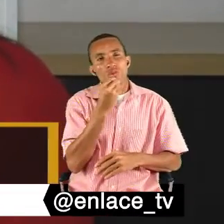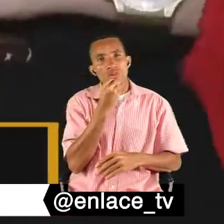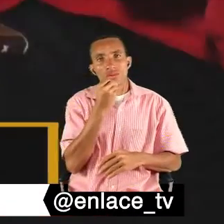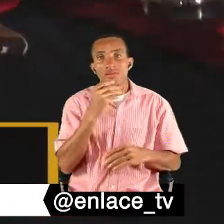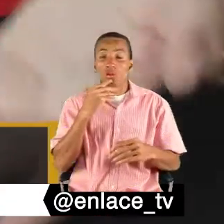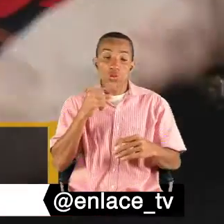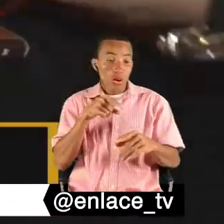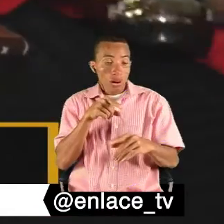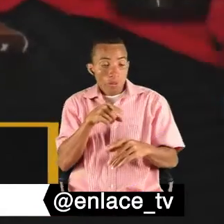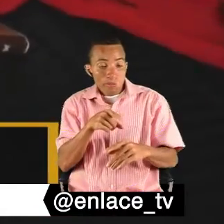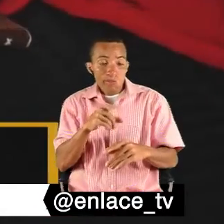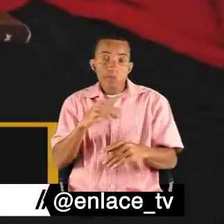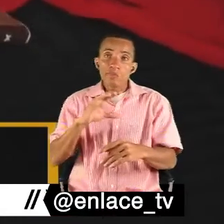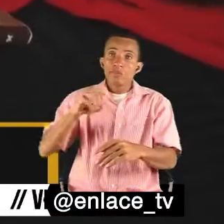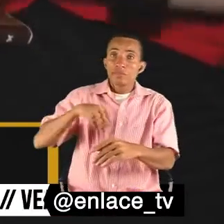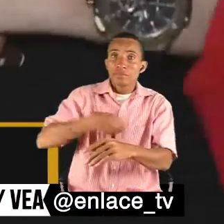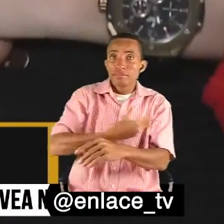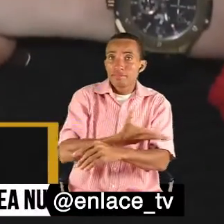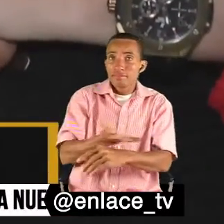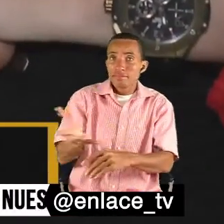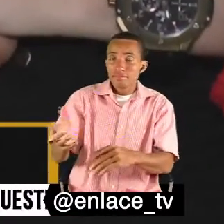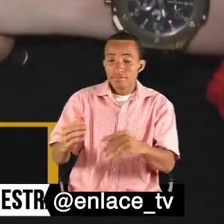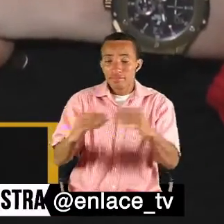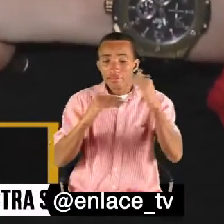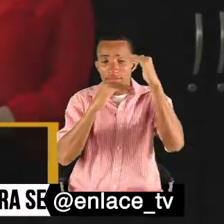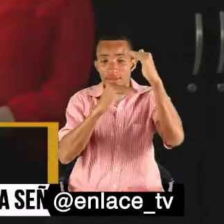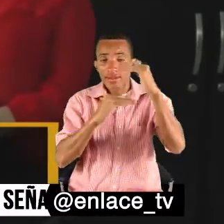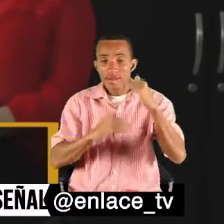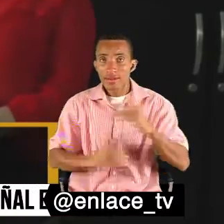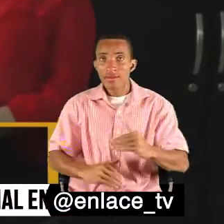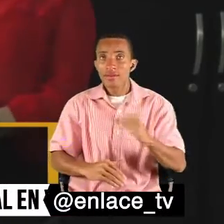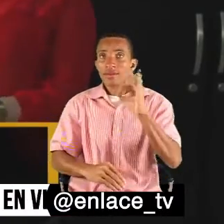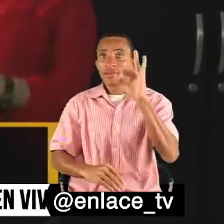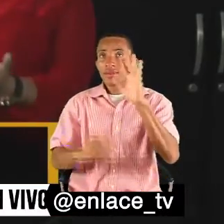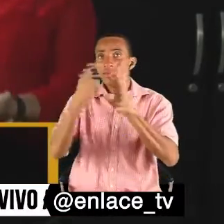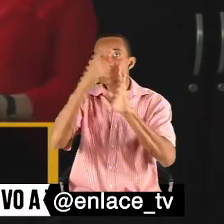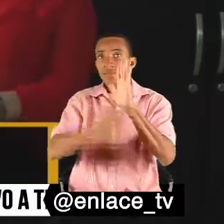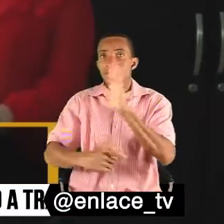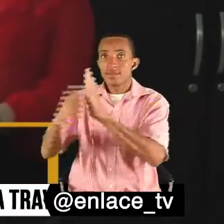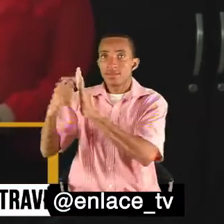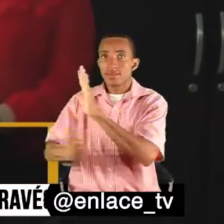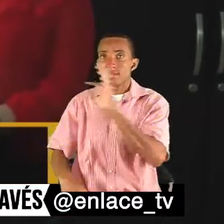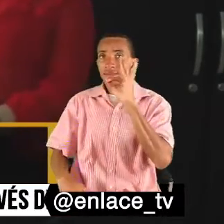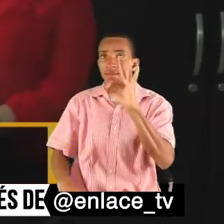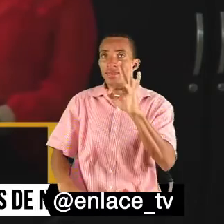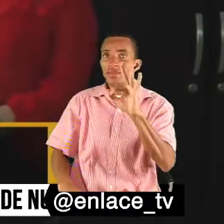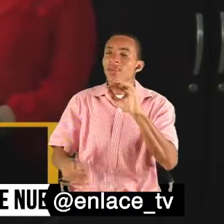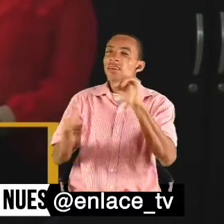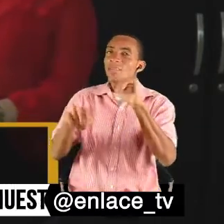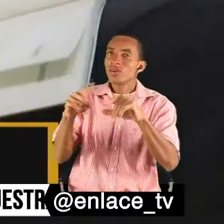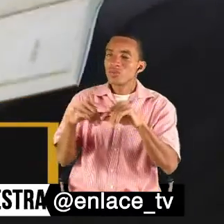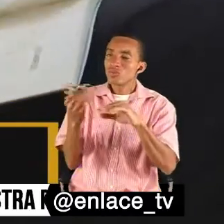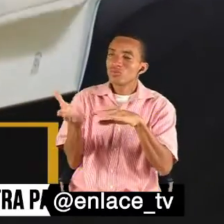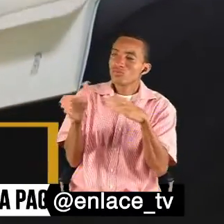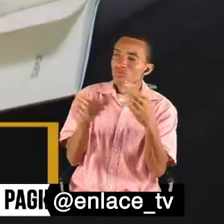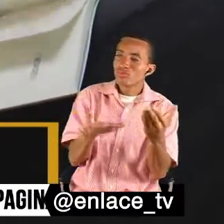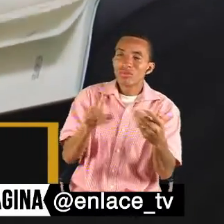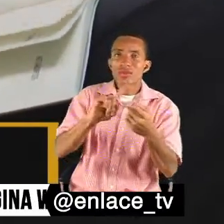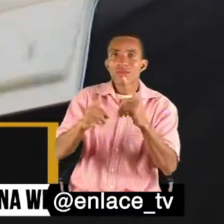poemas, tiene tres grandes capítulos. El primero se llama Batallas Perdidas, a las pérdidas, a los amigos que mueren, a esos amores que se